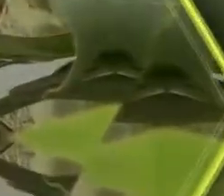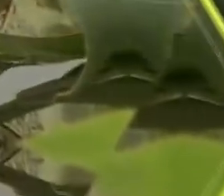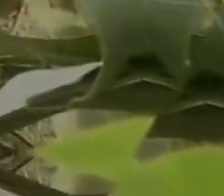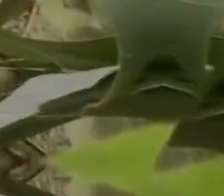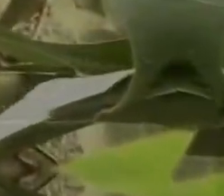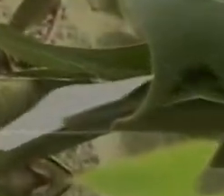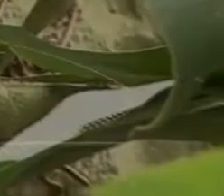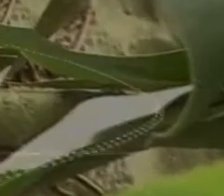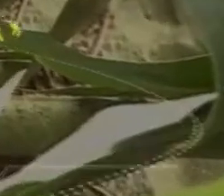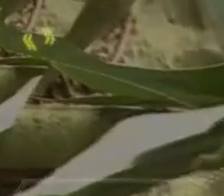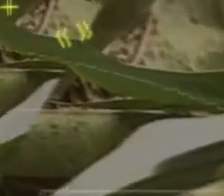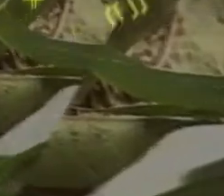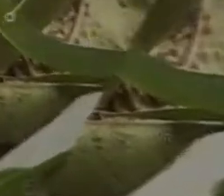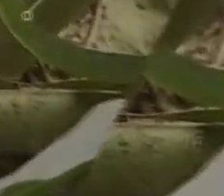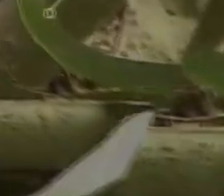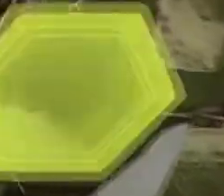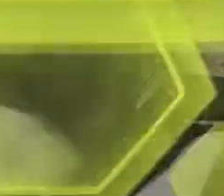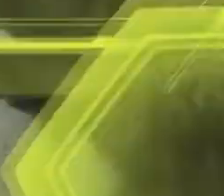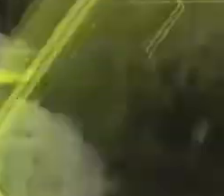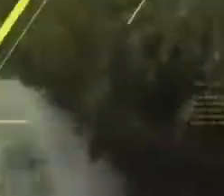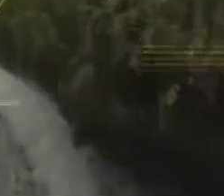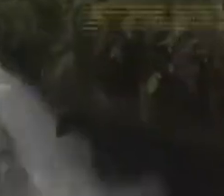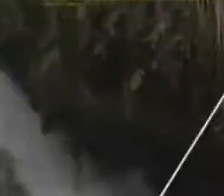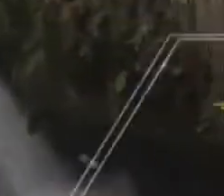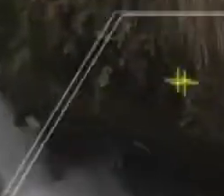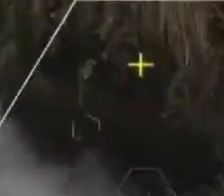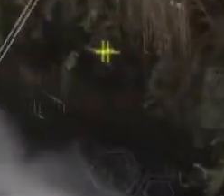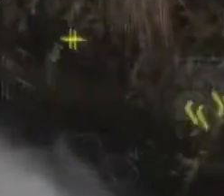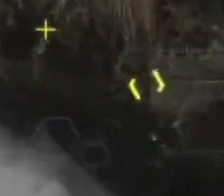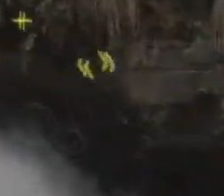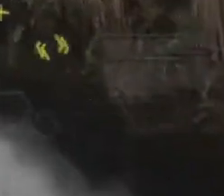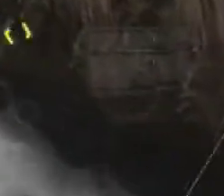Informativo CBC, otro compromiso con la región. No.